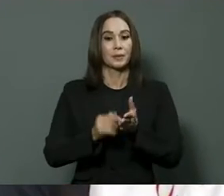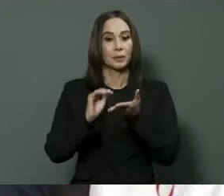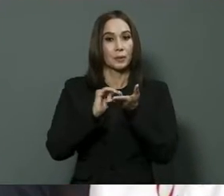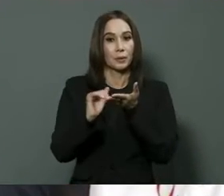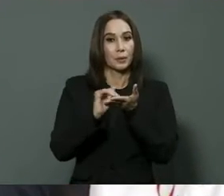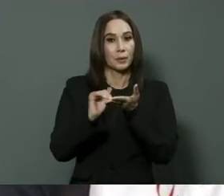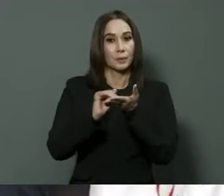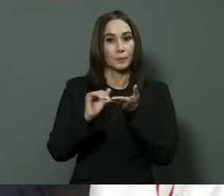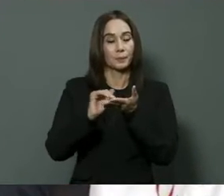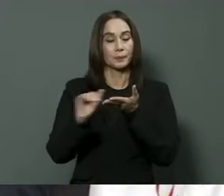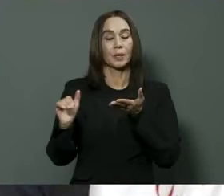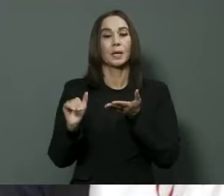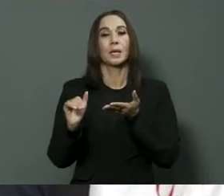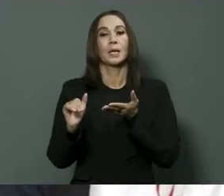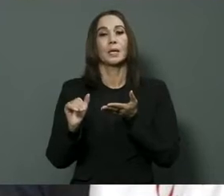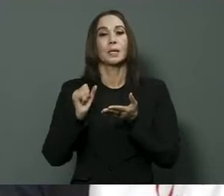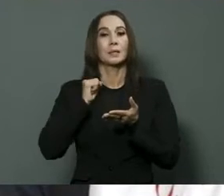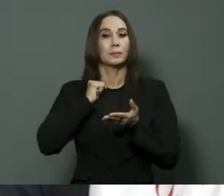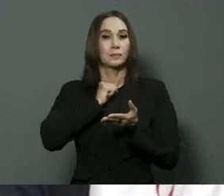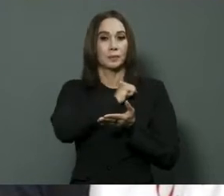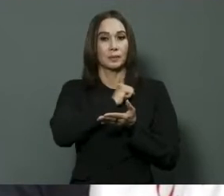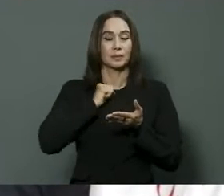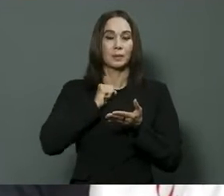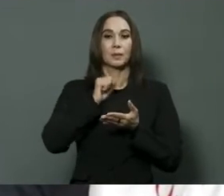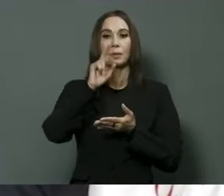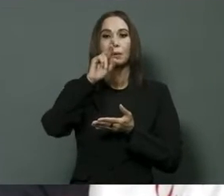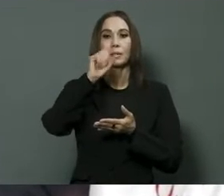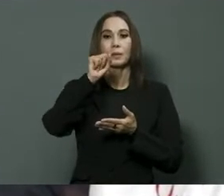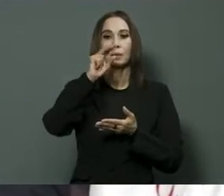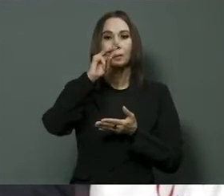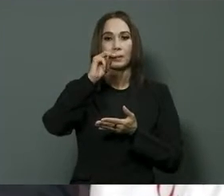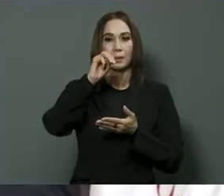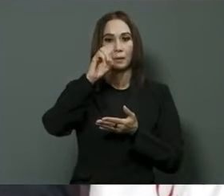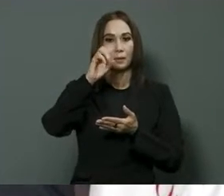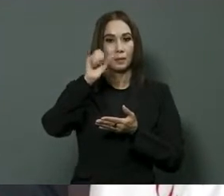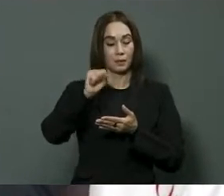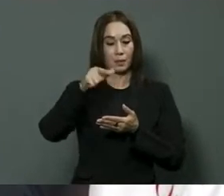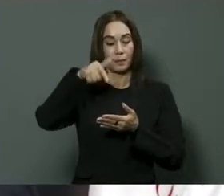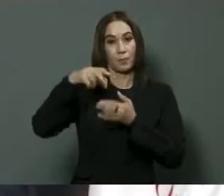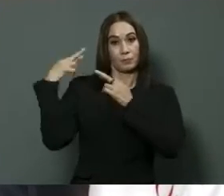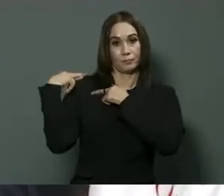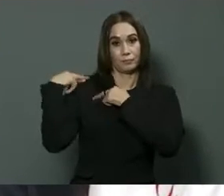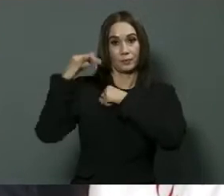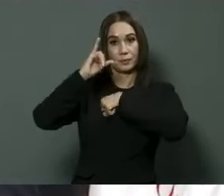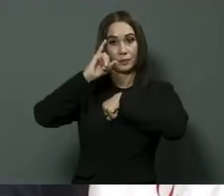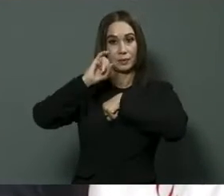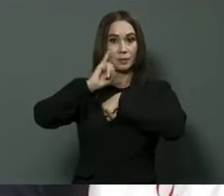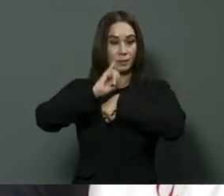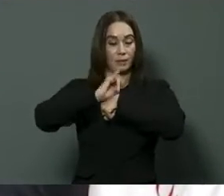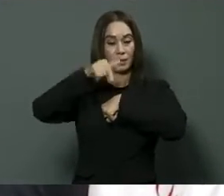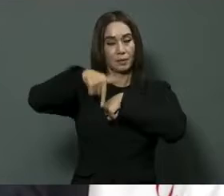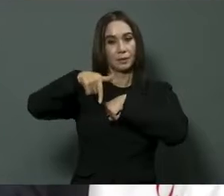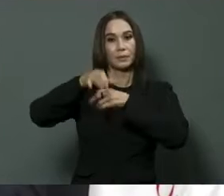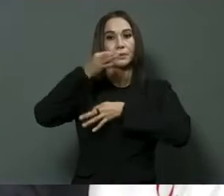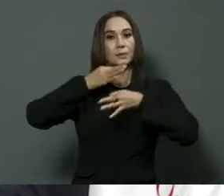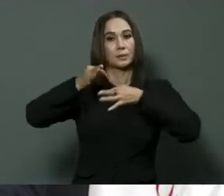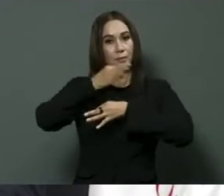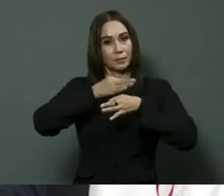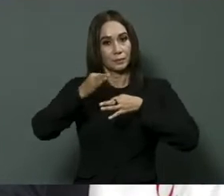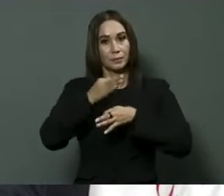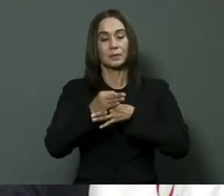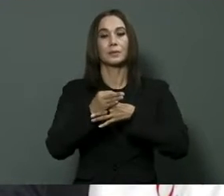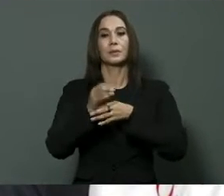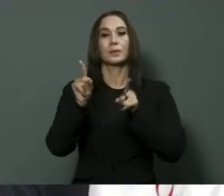de su excelencia reverendísima Ramón Alfredo de la Cruz, obispo de esta diócesis de San Francisco de Macorís y